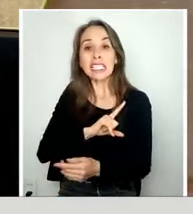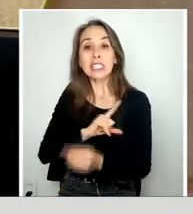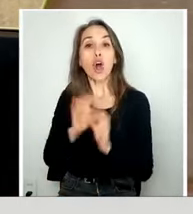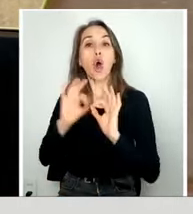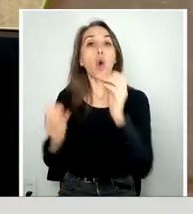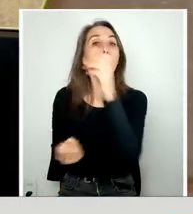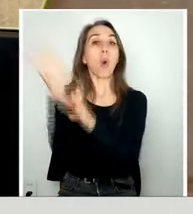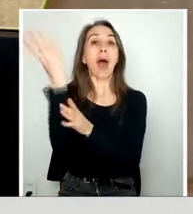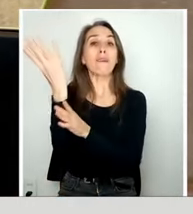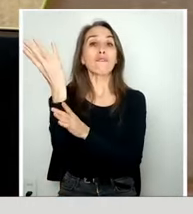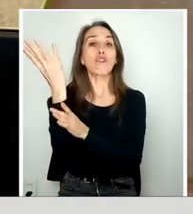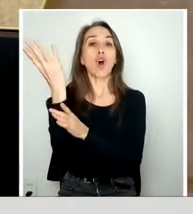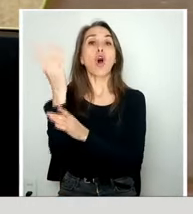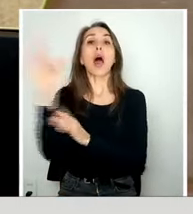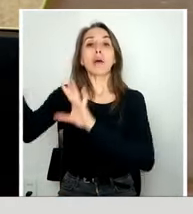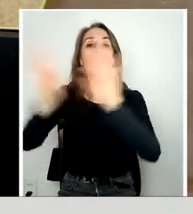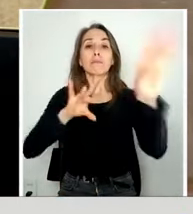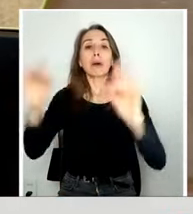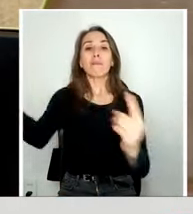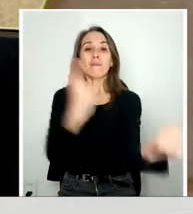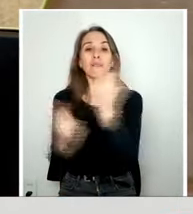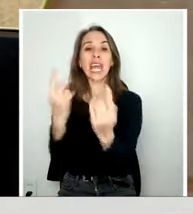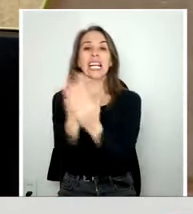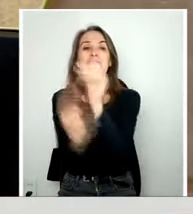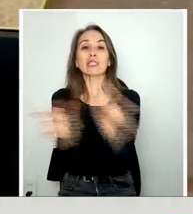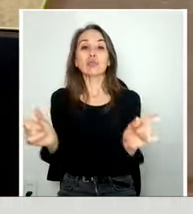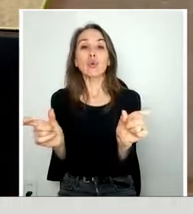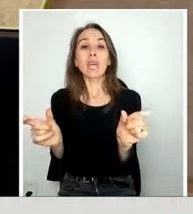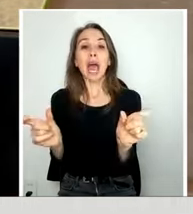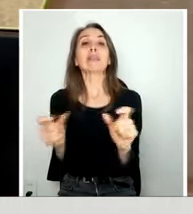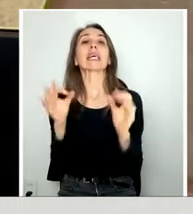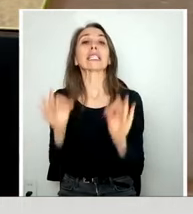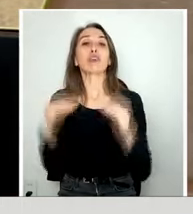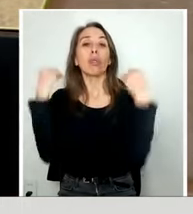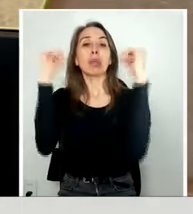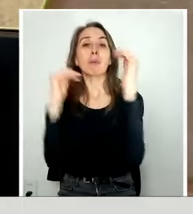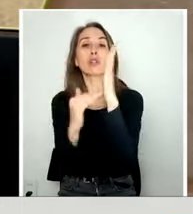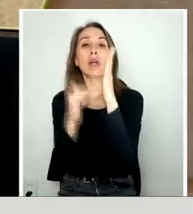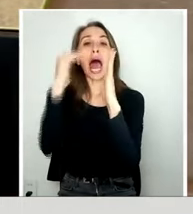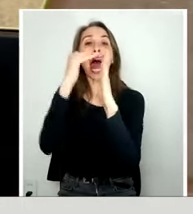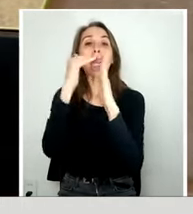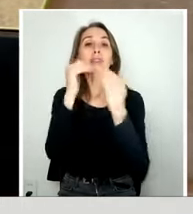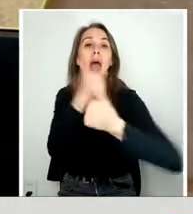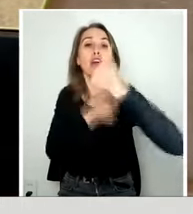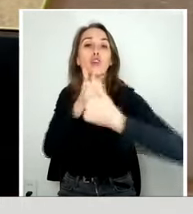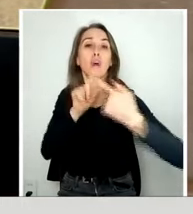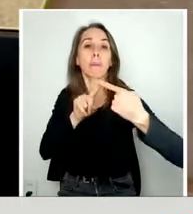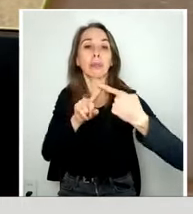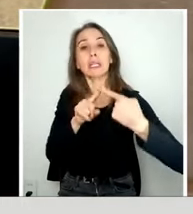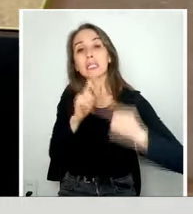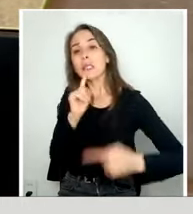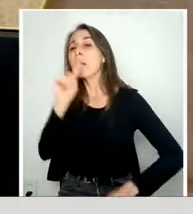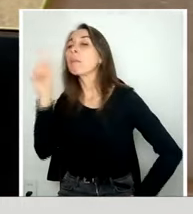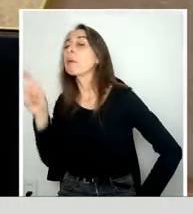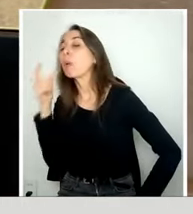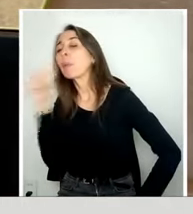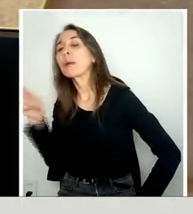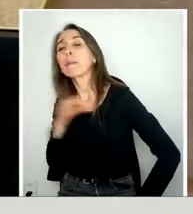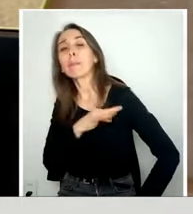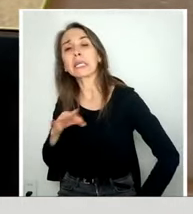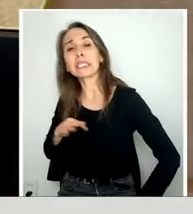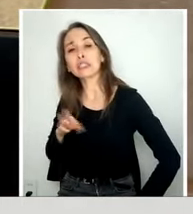rendimiento Y eso es tremendamente relevante yo le preguntaba al ministro qué importante también poder